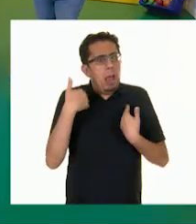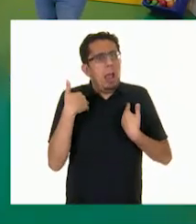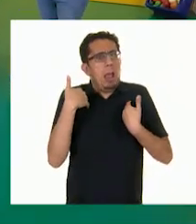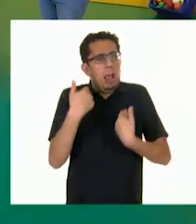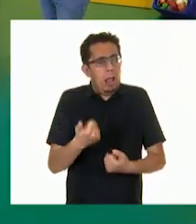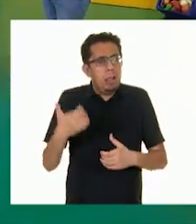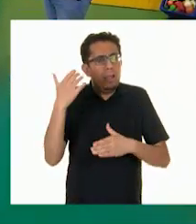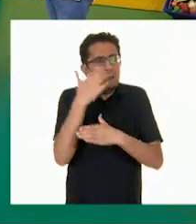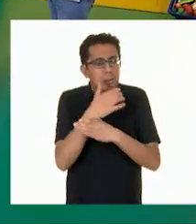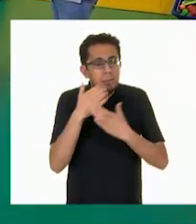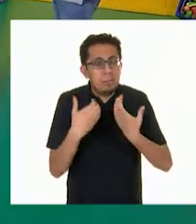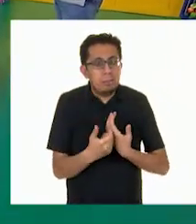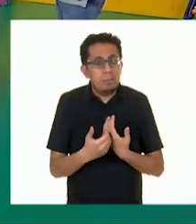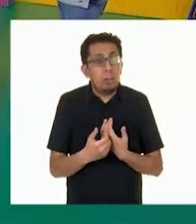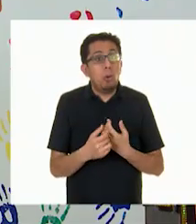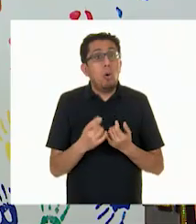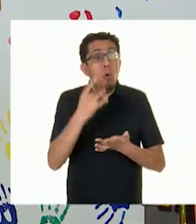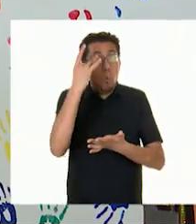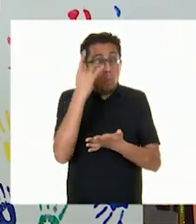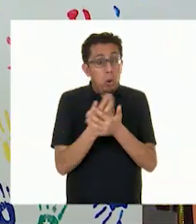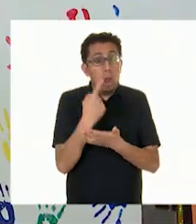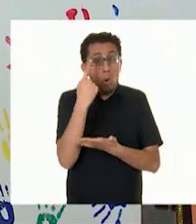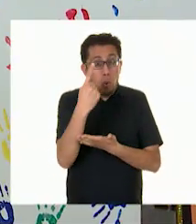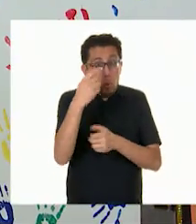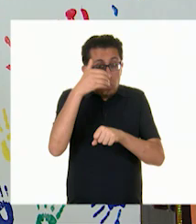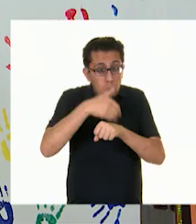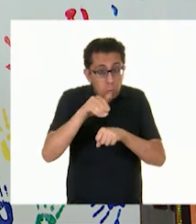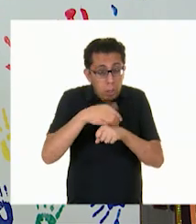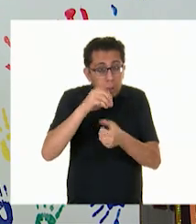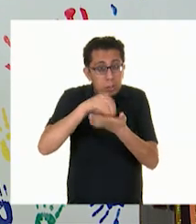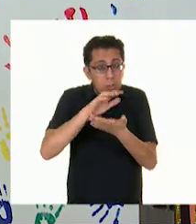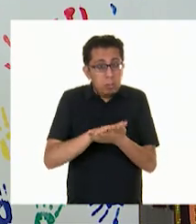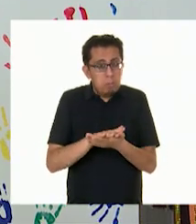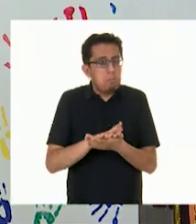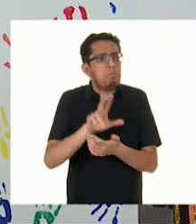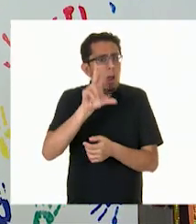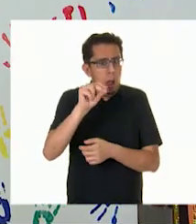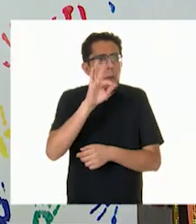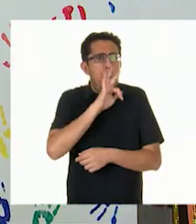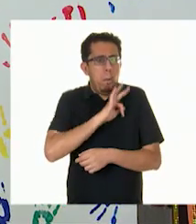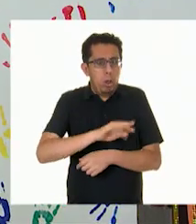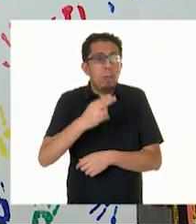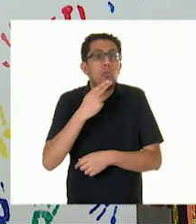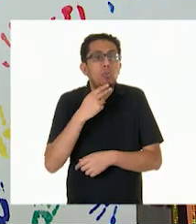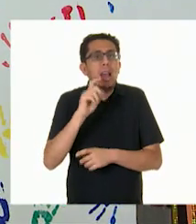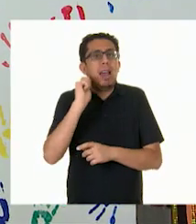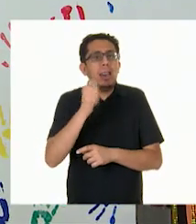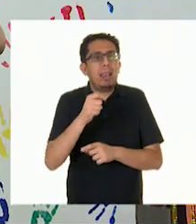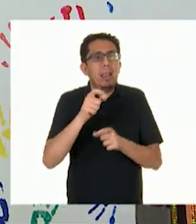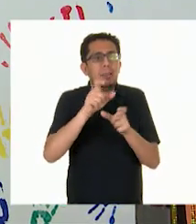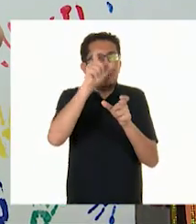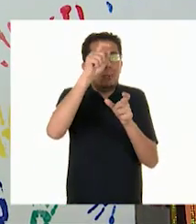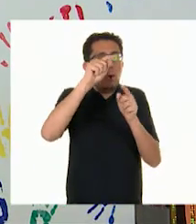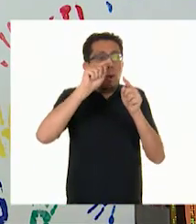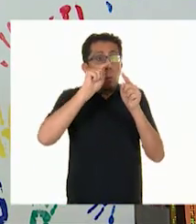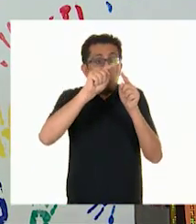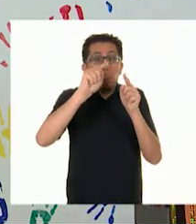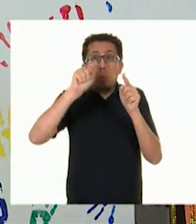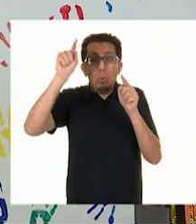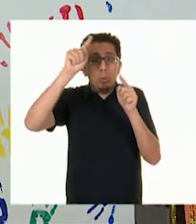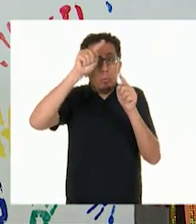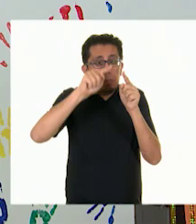solo se puede registrar en un número, por así decirlo. Podemos ocupar también una gráfica de puntos para ver cómo van